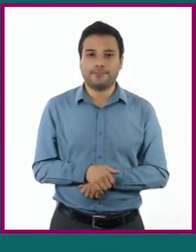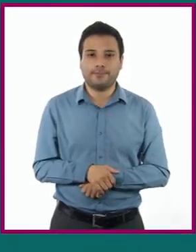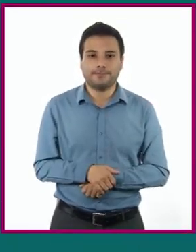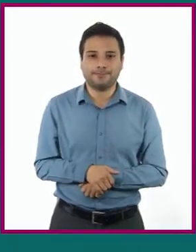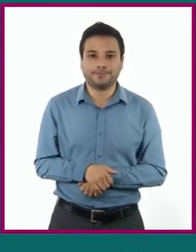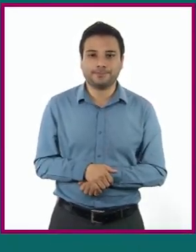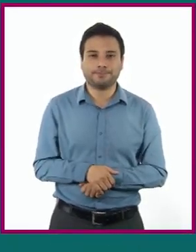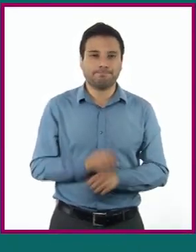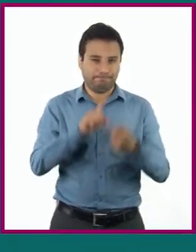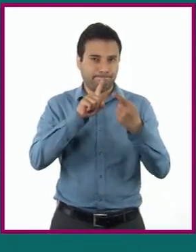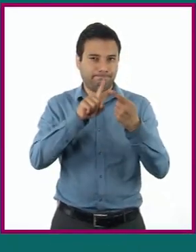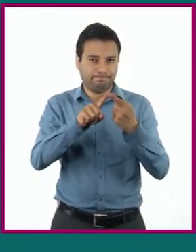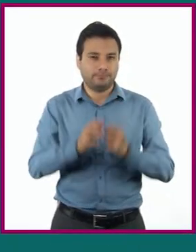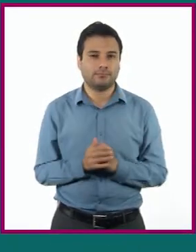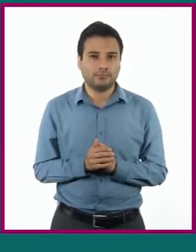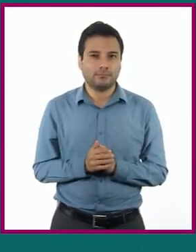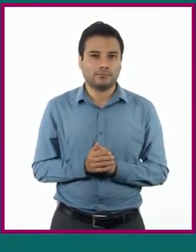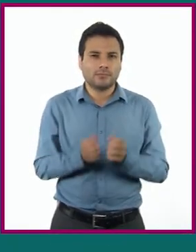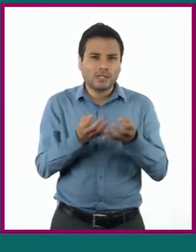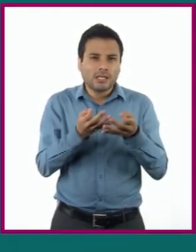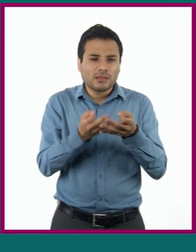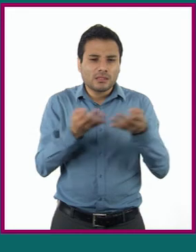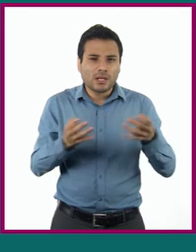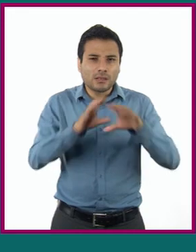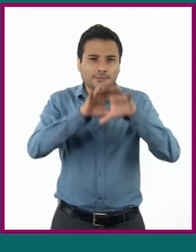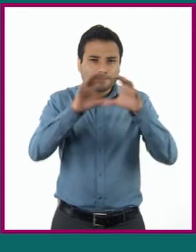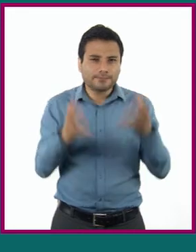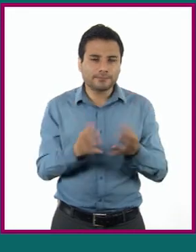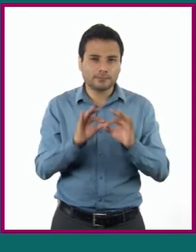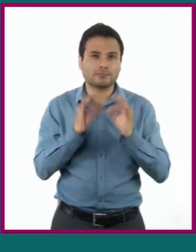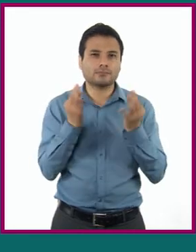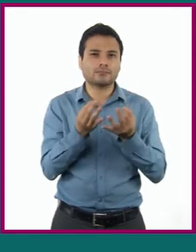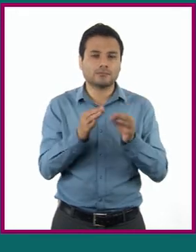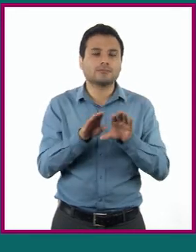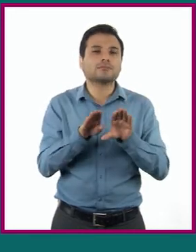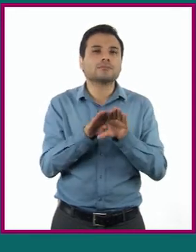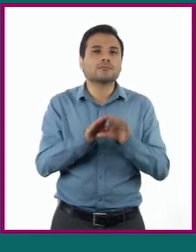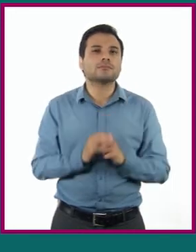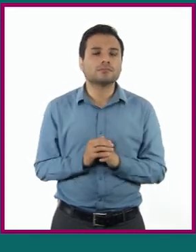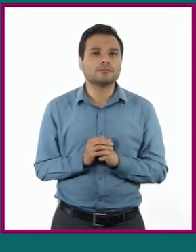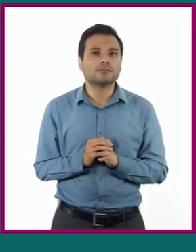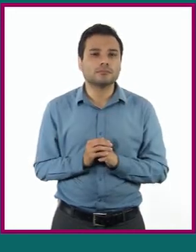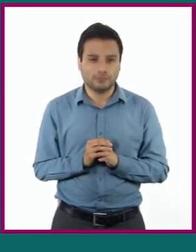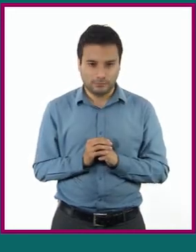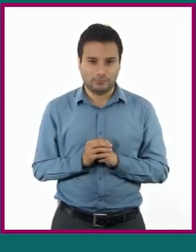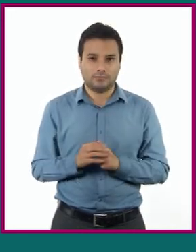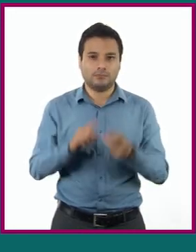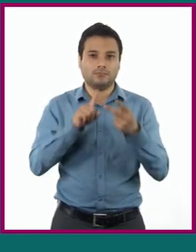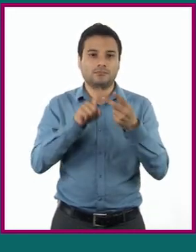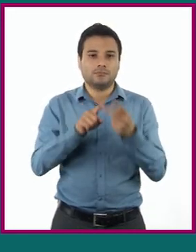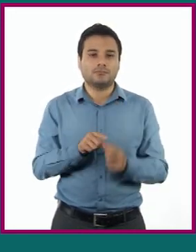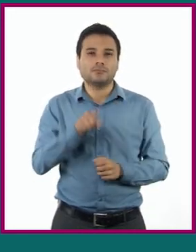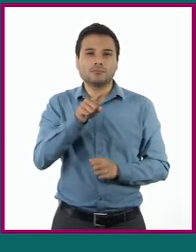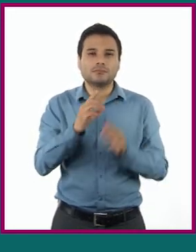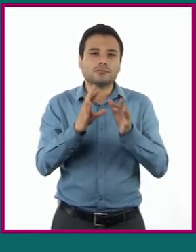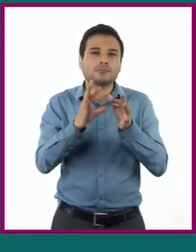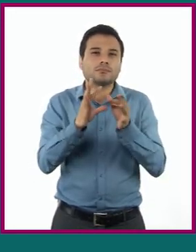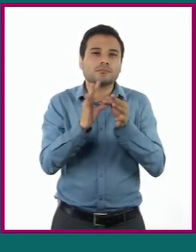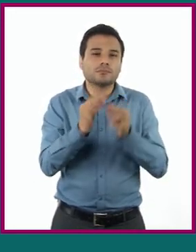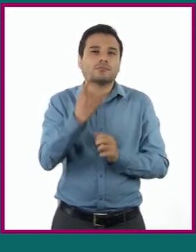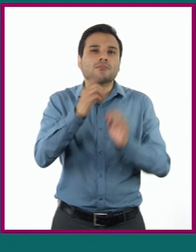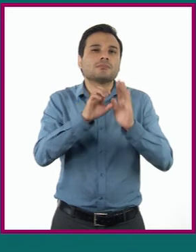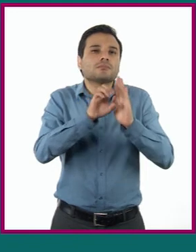1. ¿Qué forma tiene la Tierra? 2. Den un ejemplo de evidencia